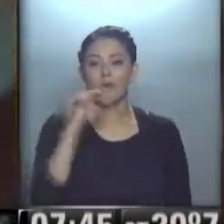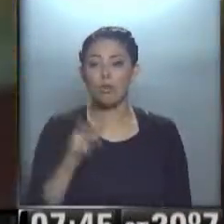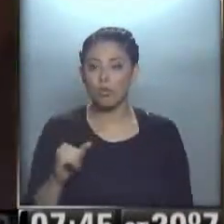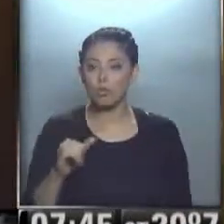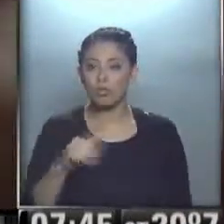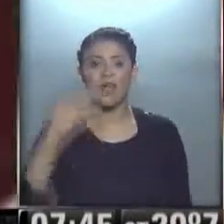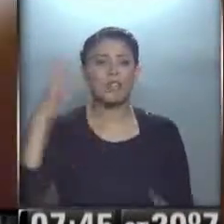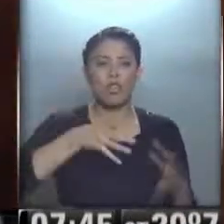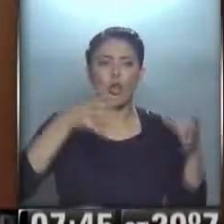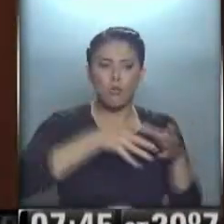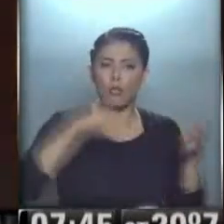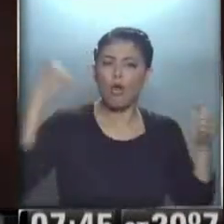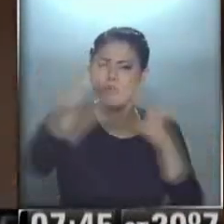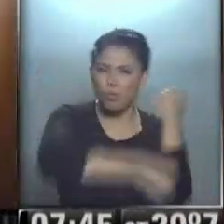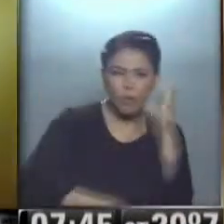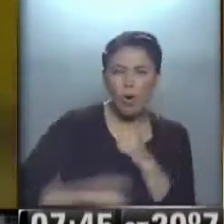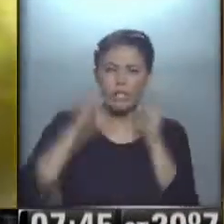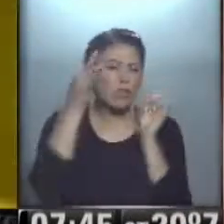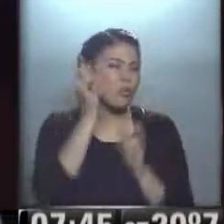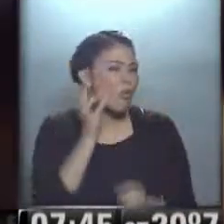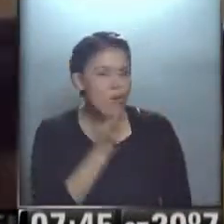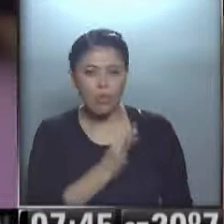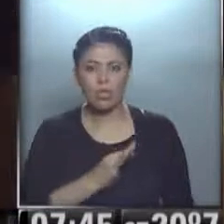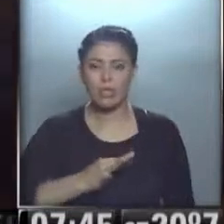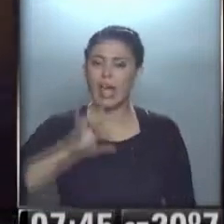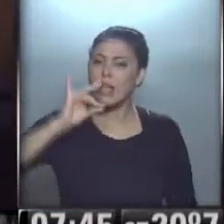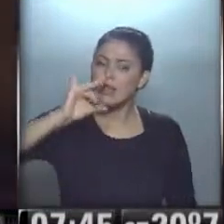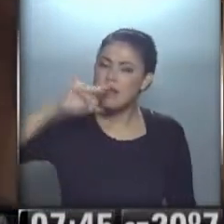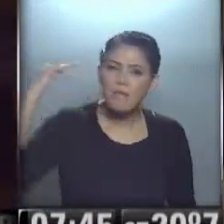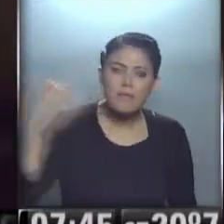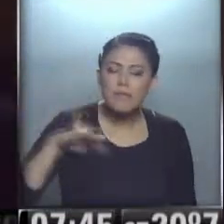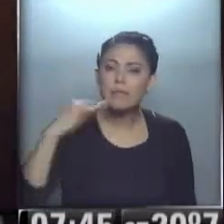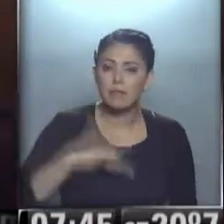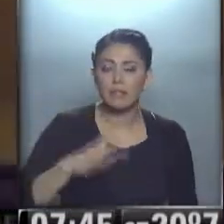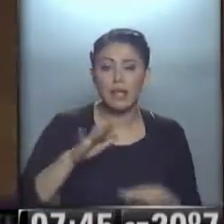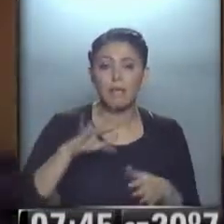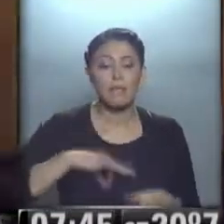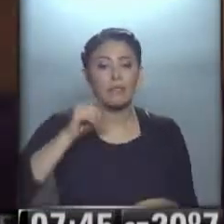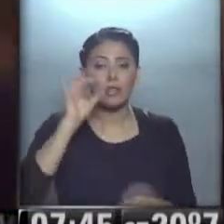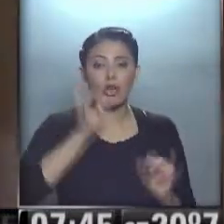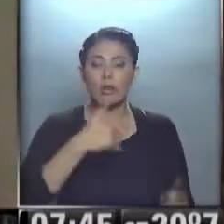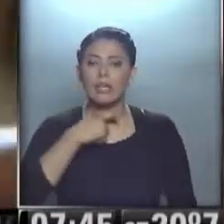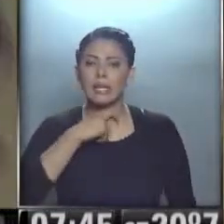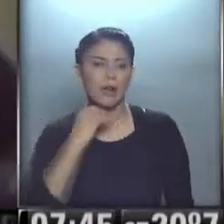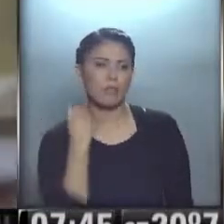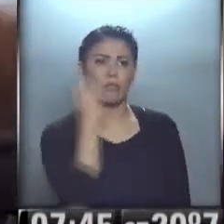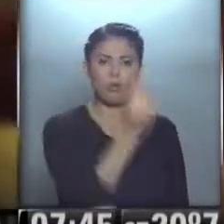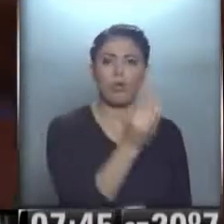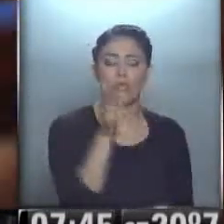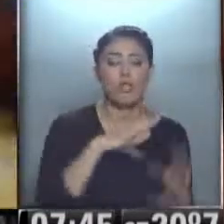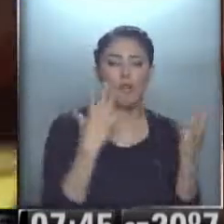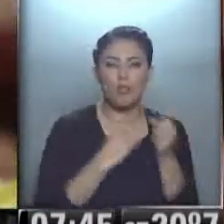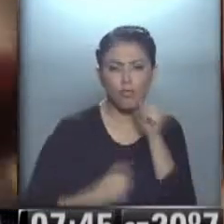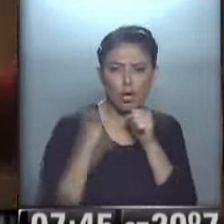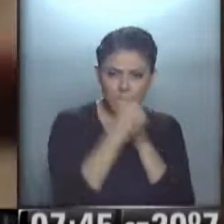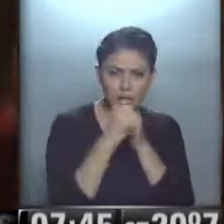al mundo de los golpes, del esfuerzo, del sudor y sobre todo del difícil camino de un joven hacia el reconocimiento y el éxito dentro del durísimo mundo del